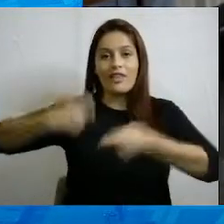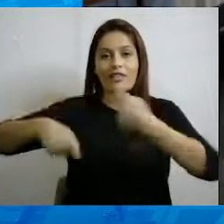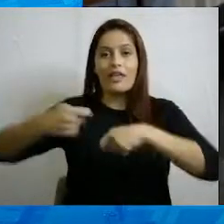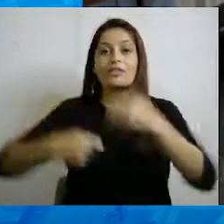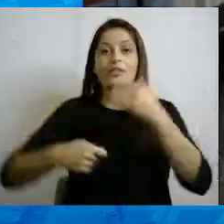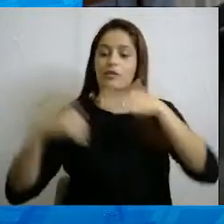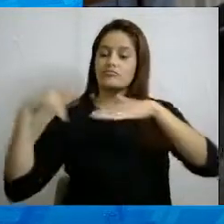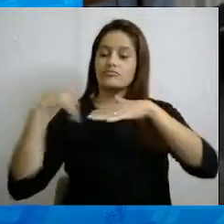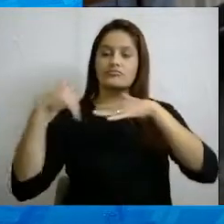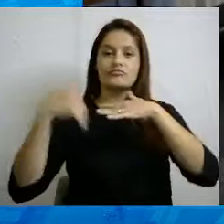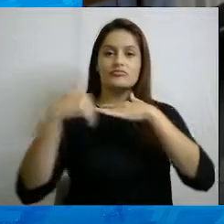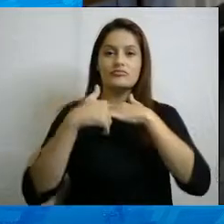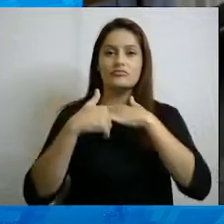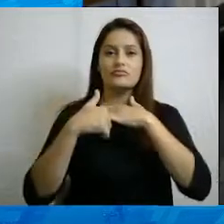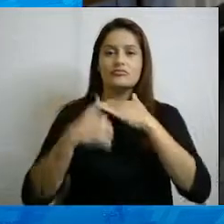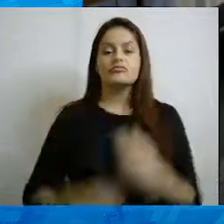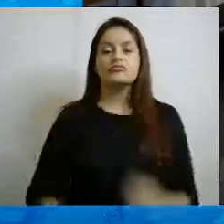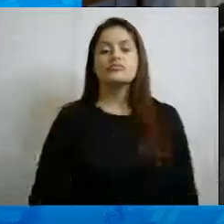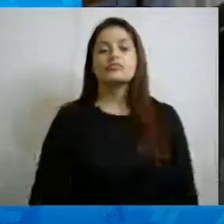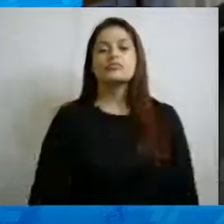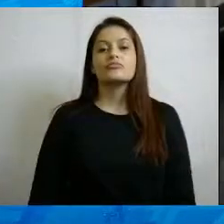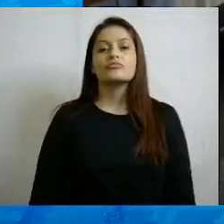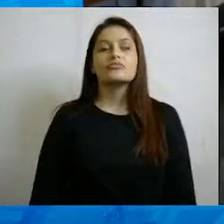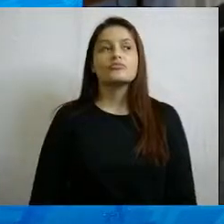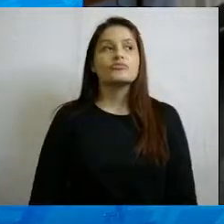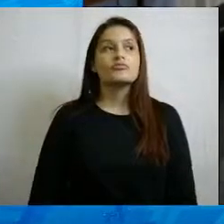andenes, que ese es el fuerte de nosotros.